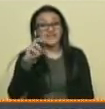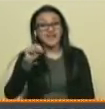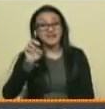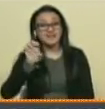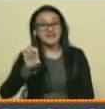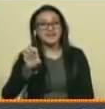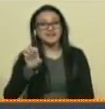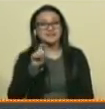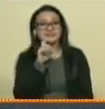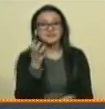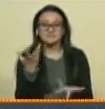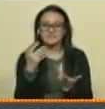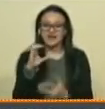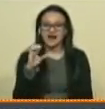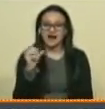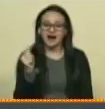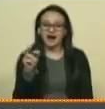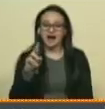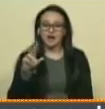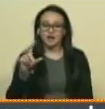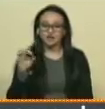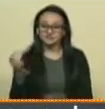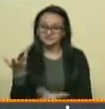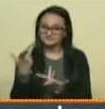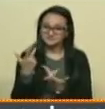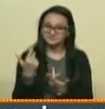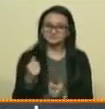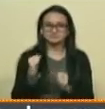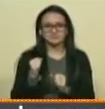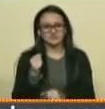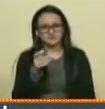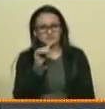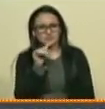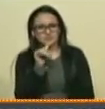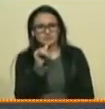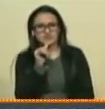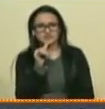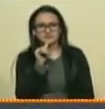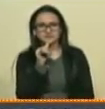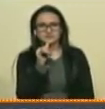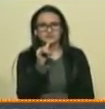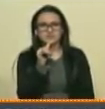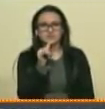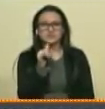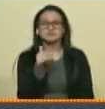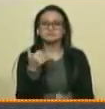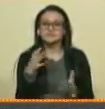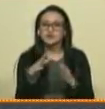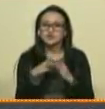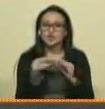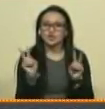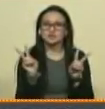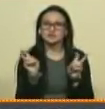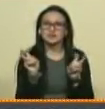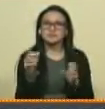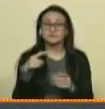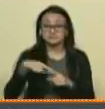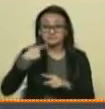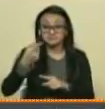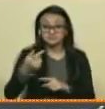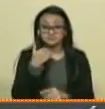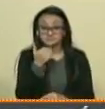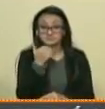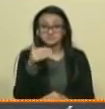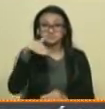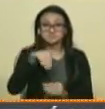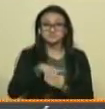lugar nuestro compañero Carlos Rebete, como siempre, al pie del cañón para informarnos de todo lo que acontece, sobre todo en lo que es las proximidades de esta